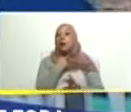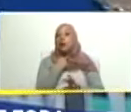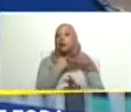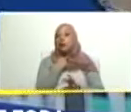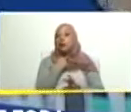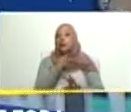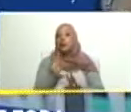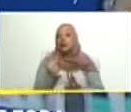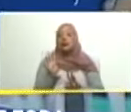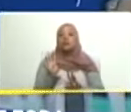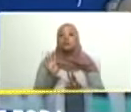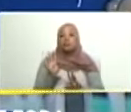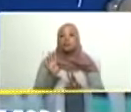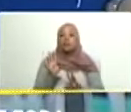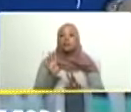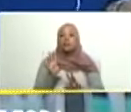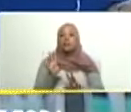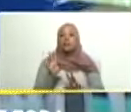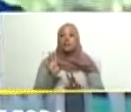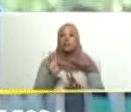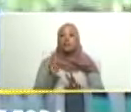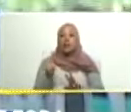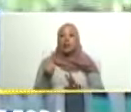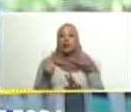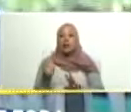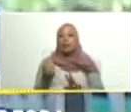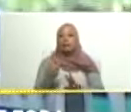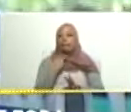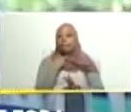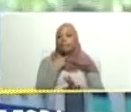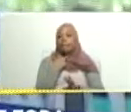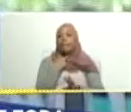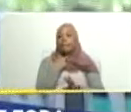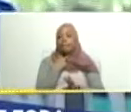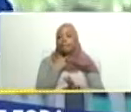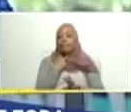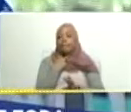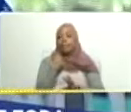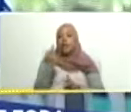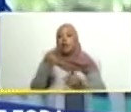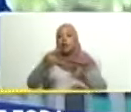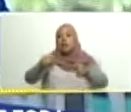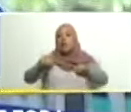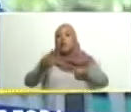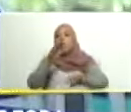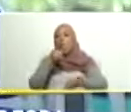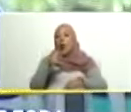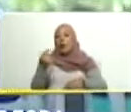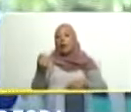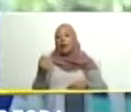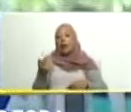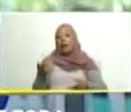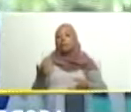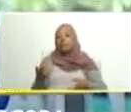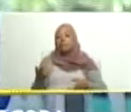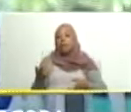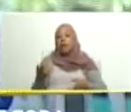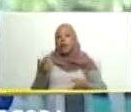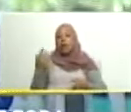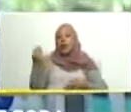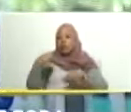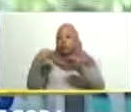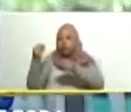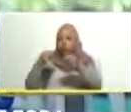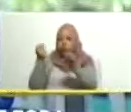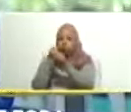Por las sanciones. Pero hemos aprendido el gran método de hacer mucho más con poco. De